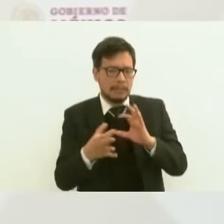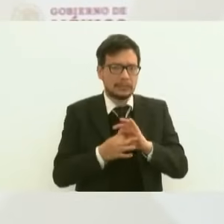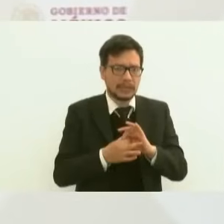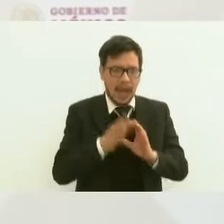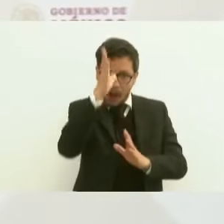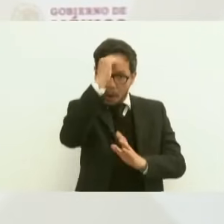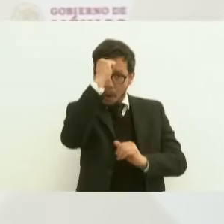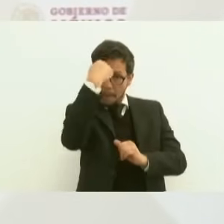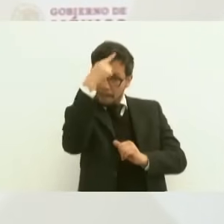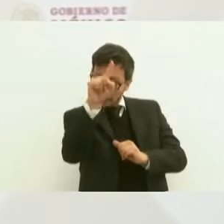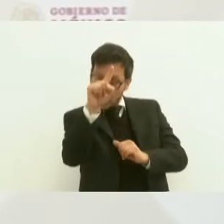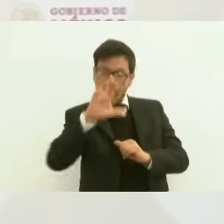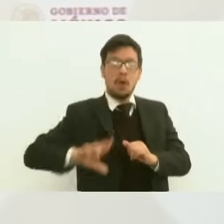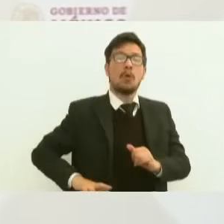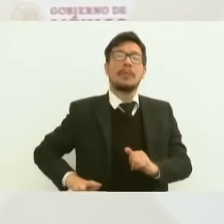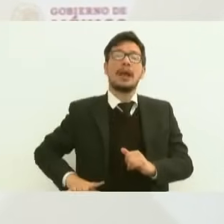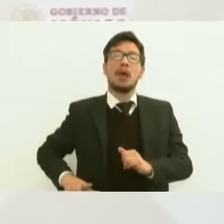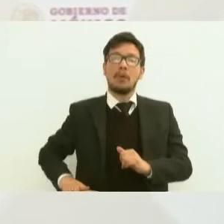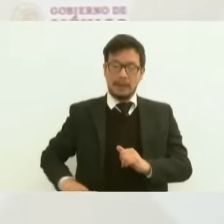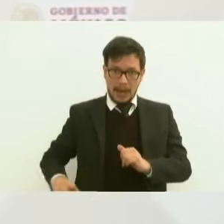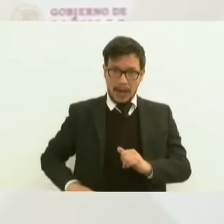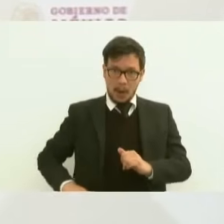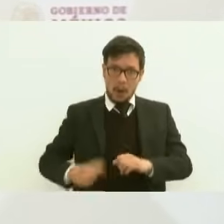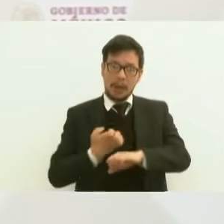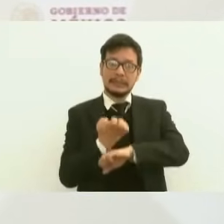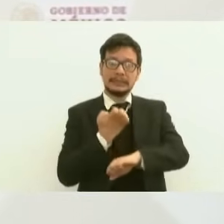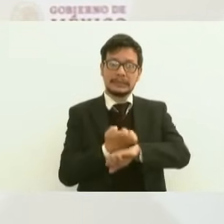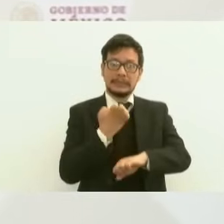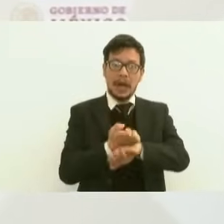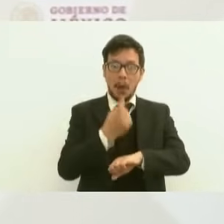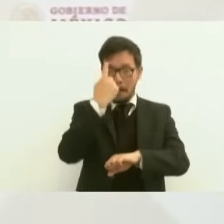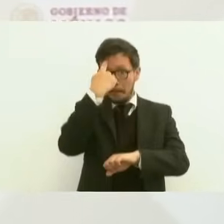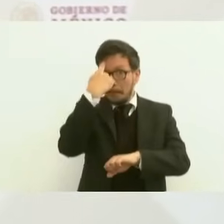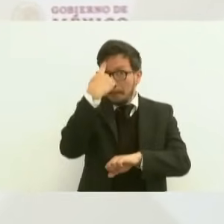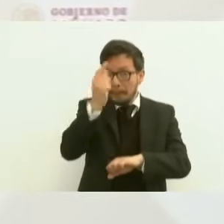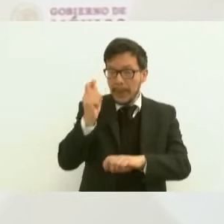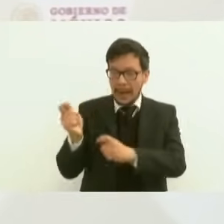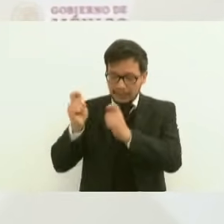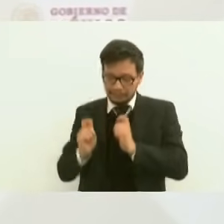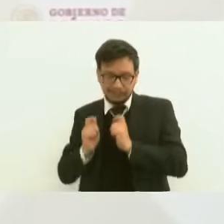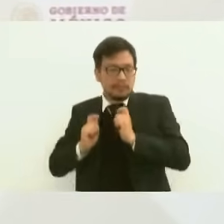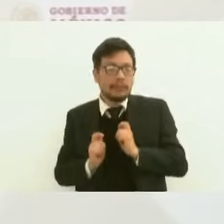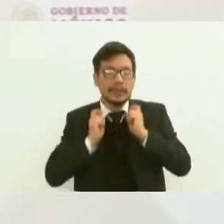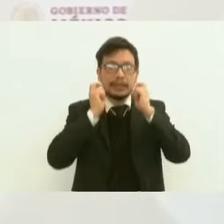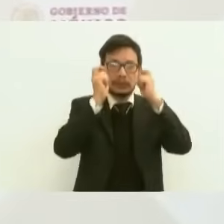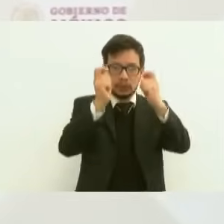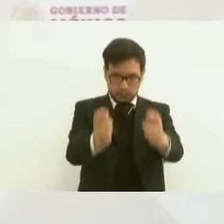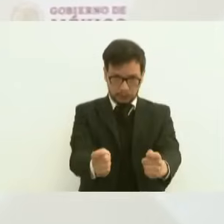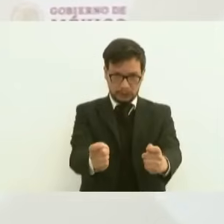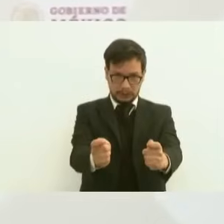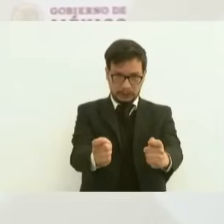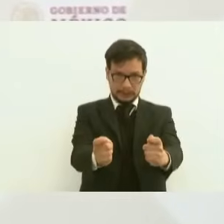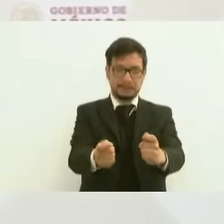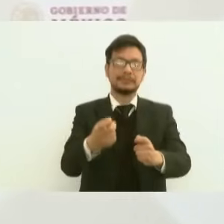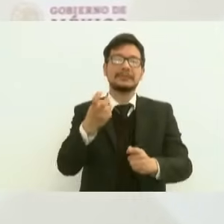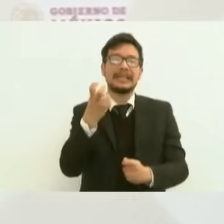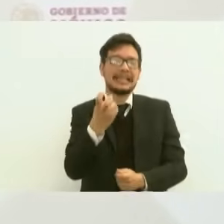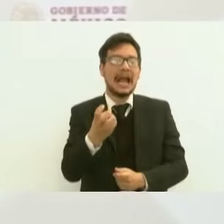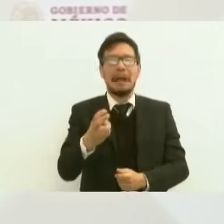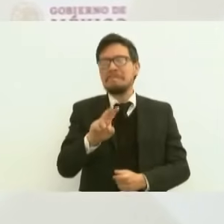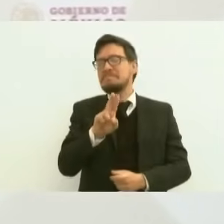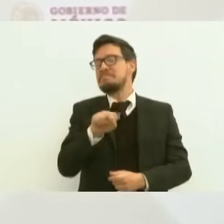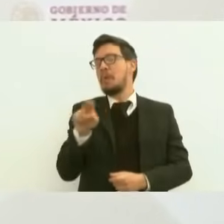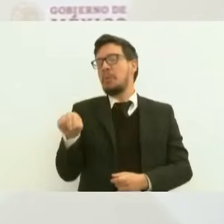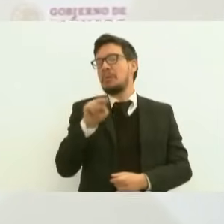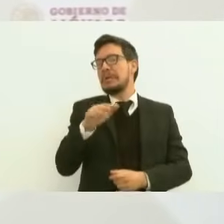el proceso legal de transferencia de estas instalaciones que nunca fueron